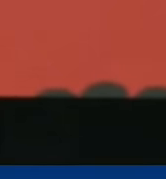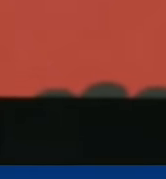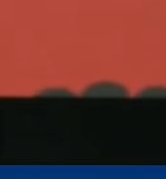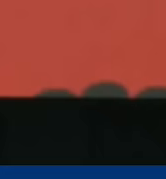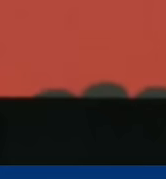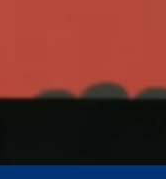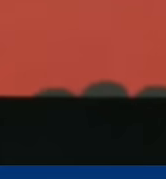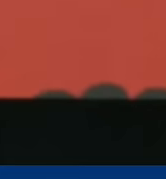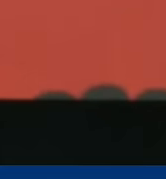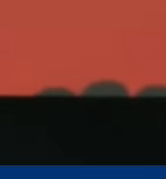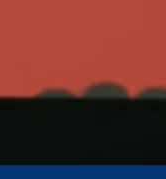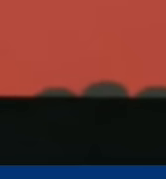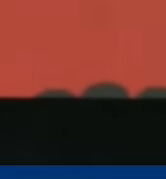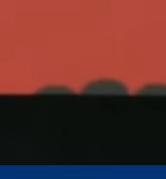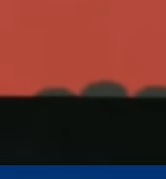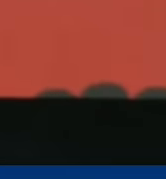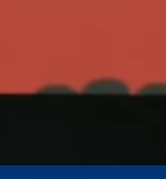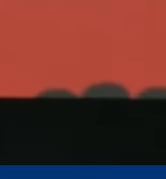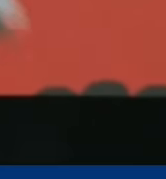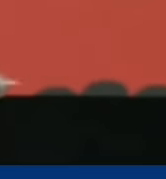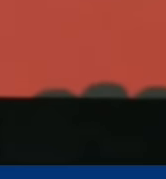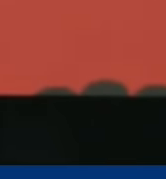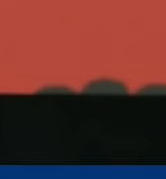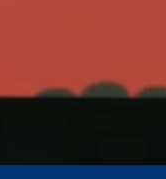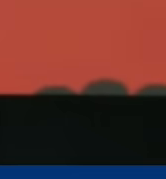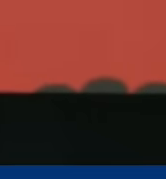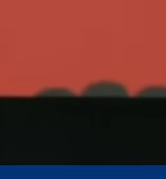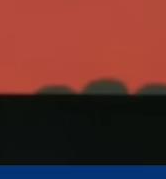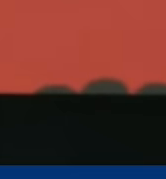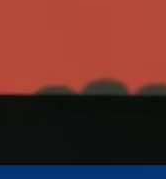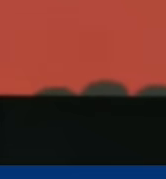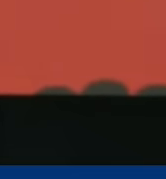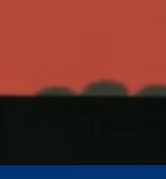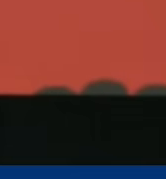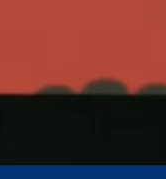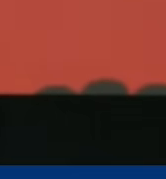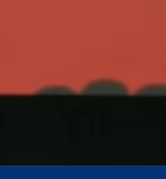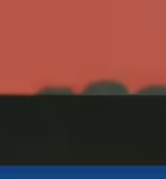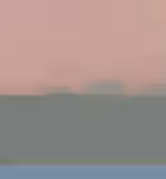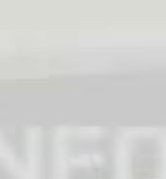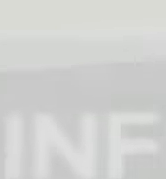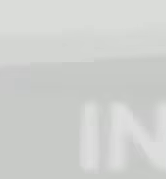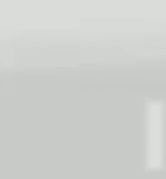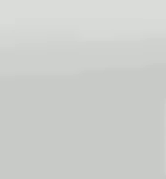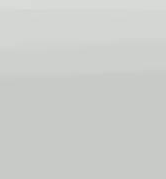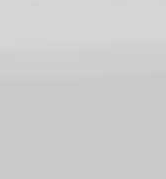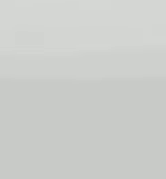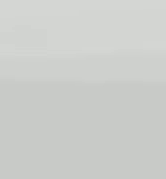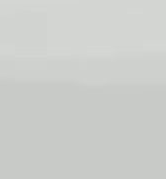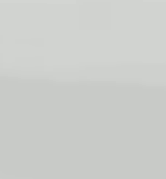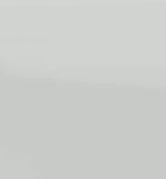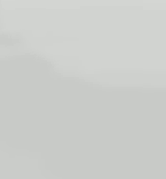rían. Si mi abuelo y mi bisabuelo vienen de Holanda. En